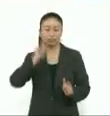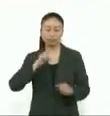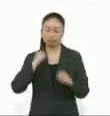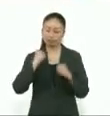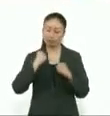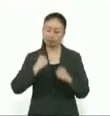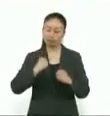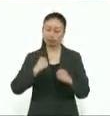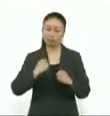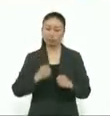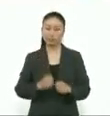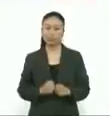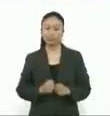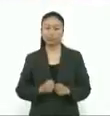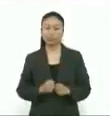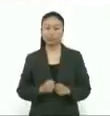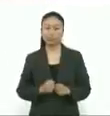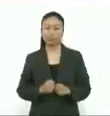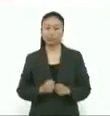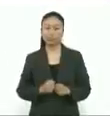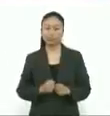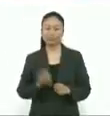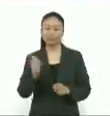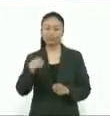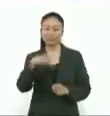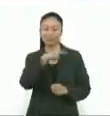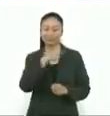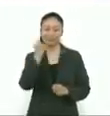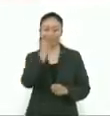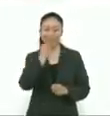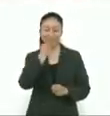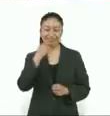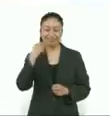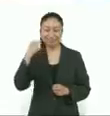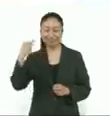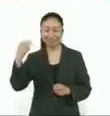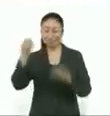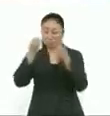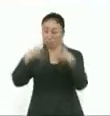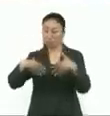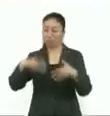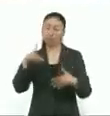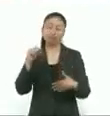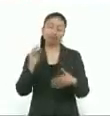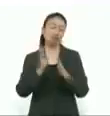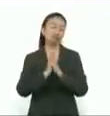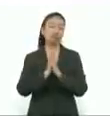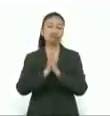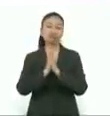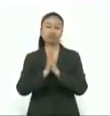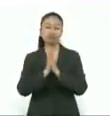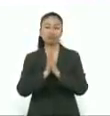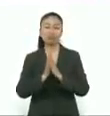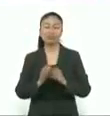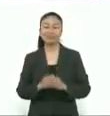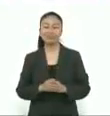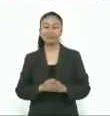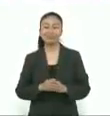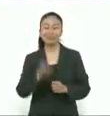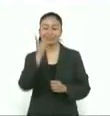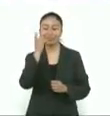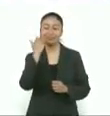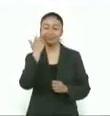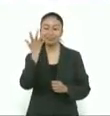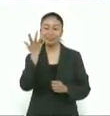luchonas y transmitiendo nuestra lengua náhuatl. Que no se pierda, por favor. Y también les quiero